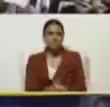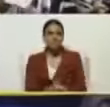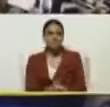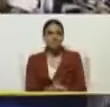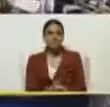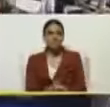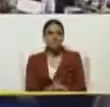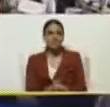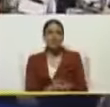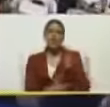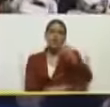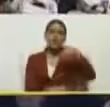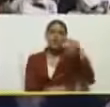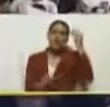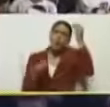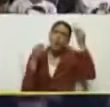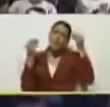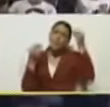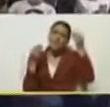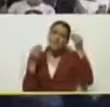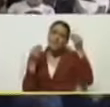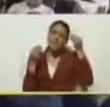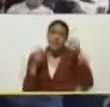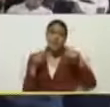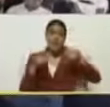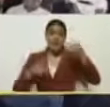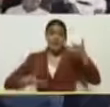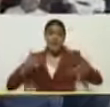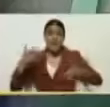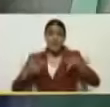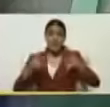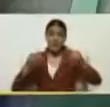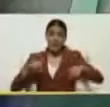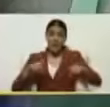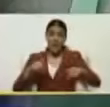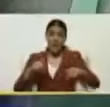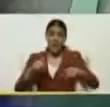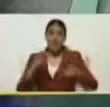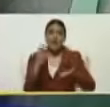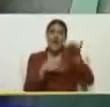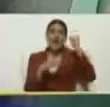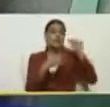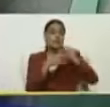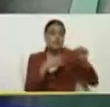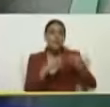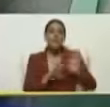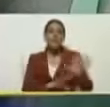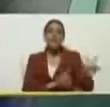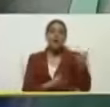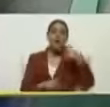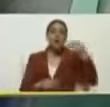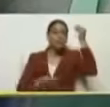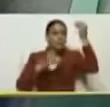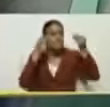Estaba planteada esta jornada desde hace varias semanas atrás.